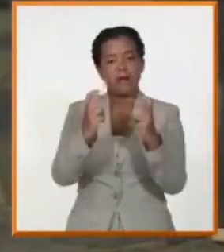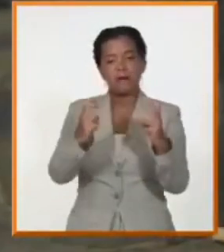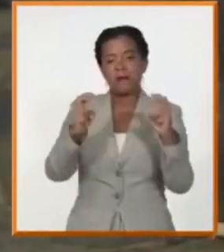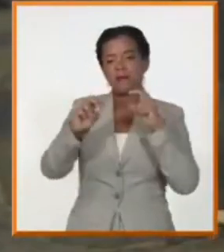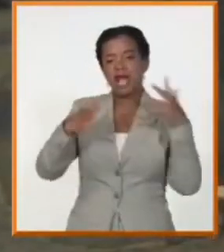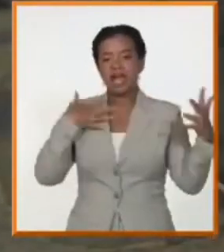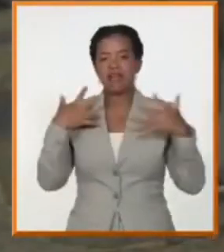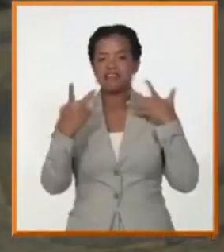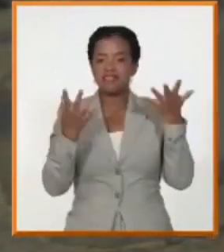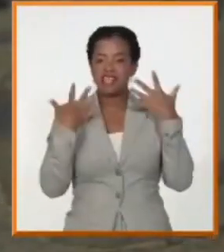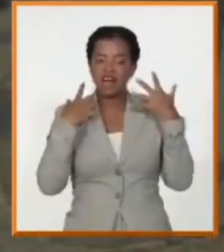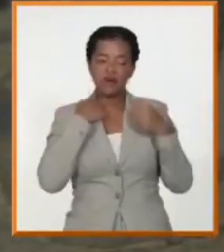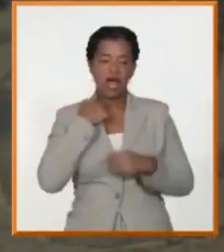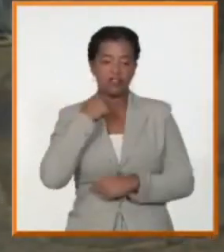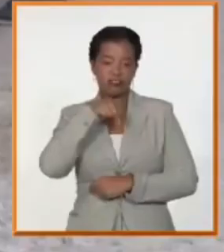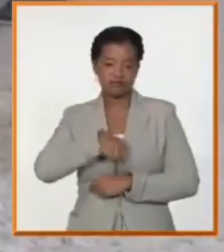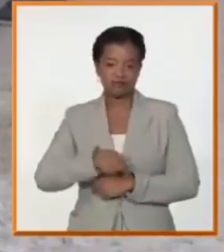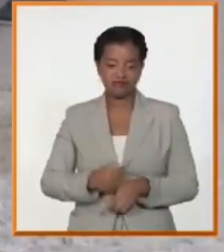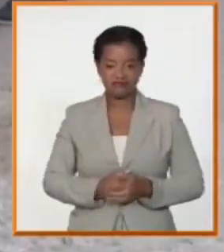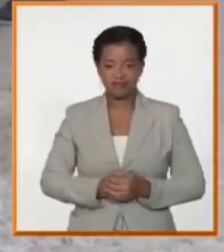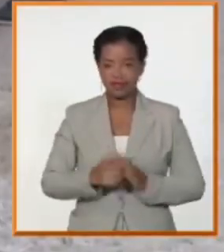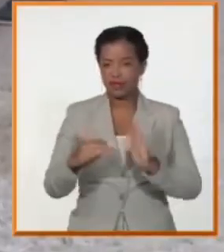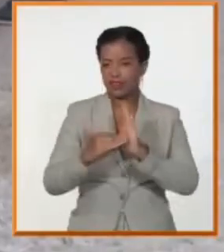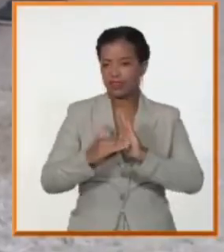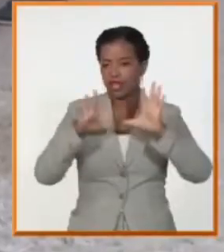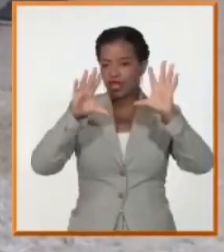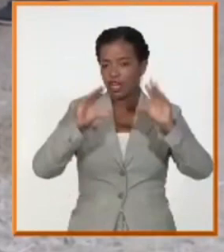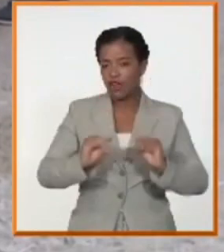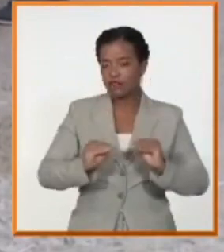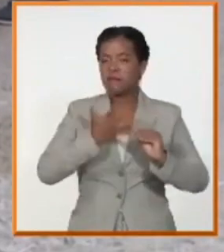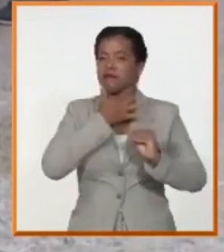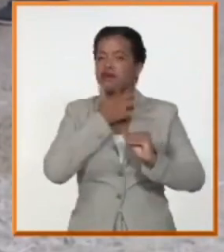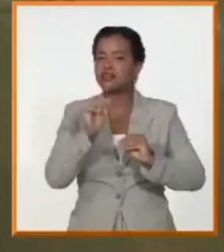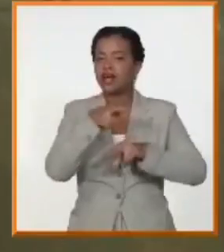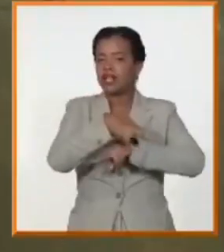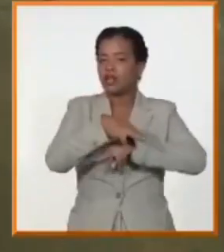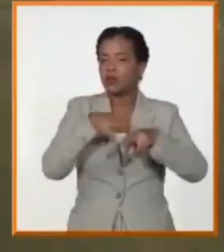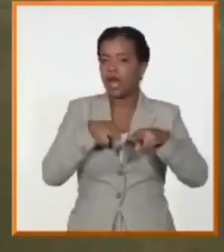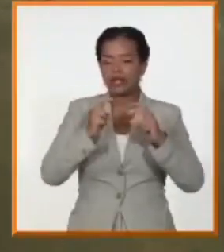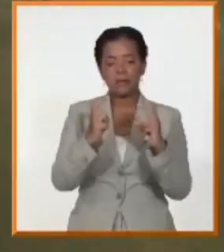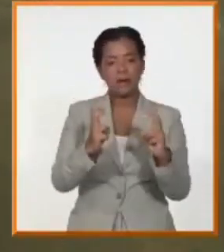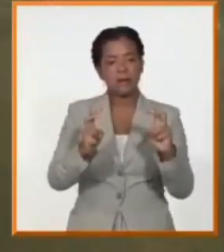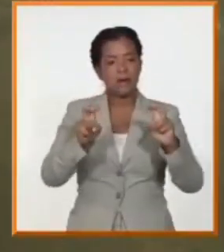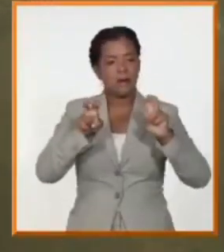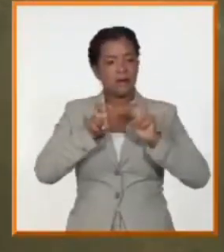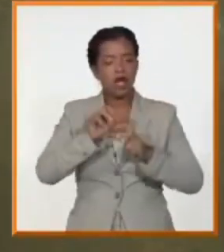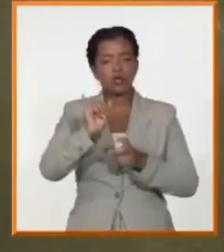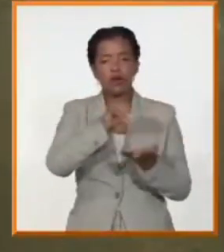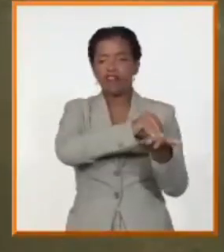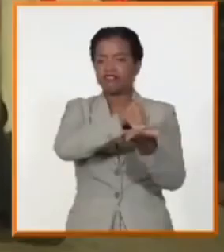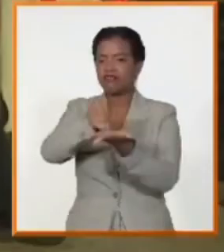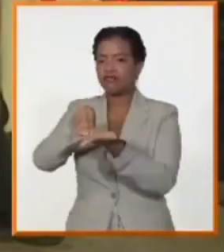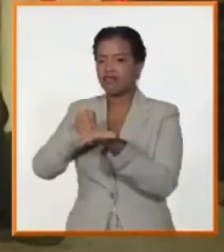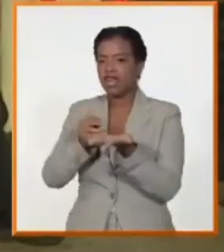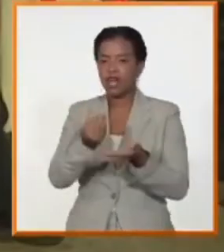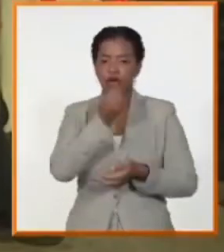del verano este 2023. Las tardes noches en este emblemático espacio marítimo cuentan con ofertas variadas que